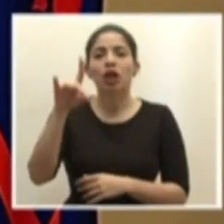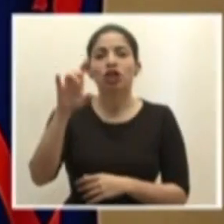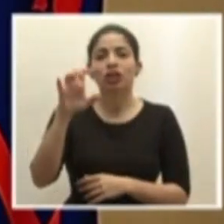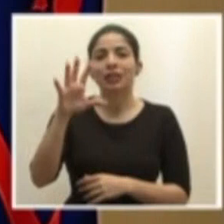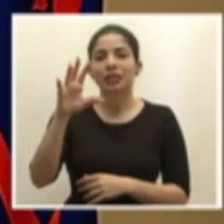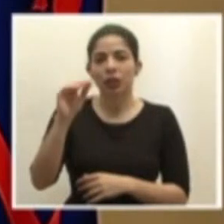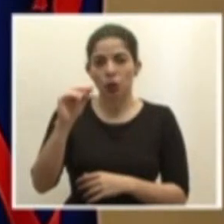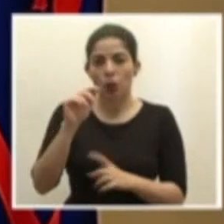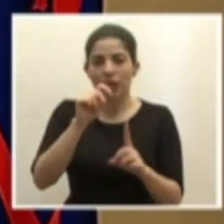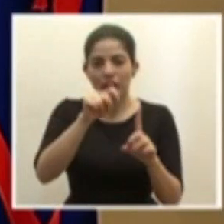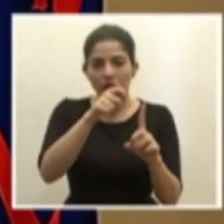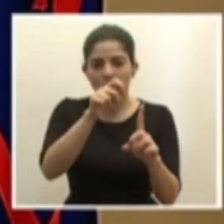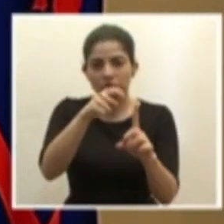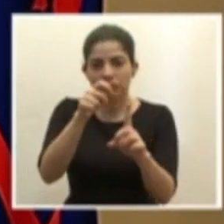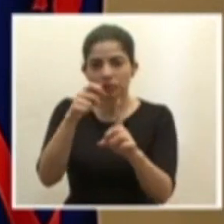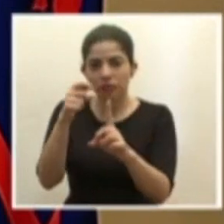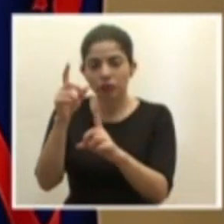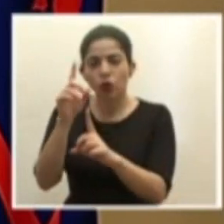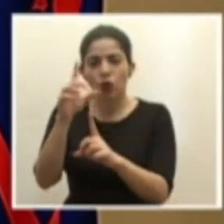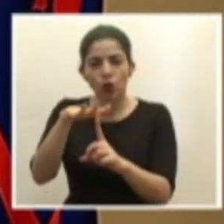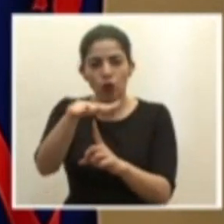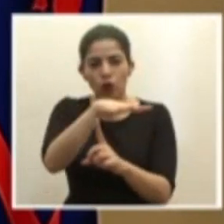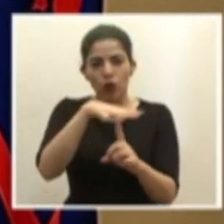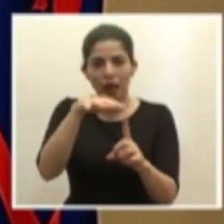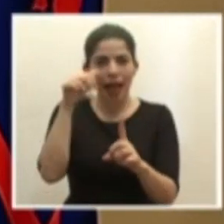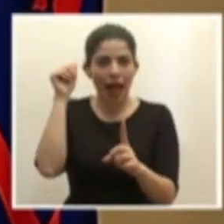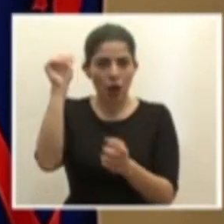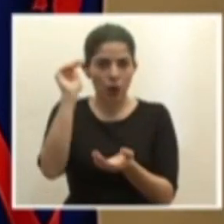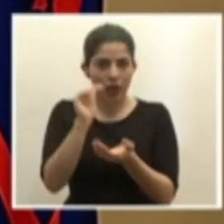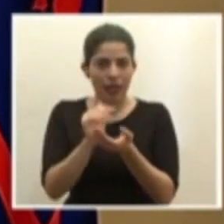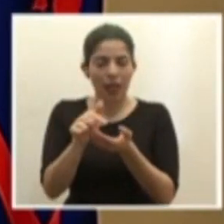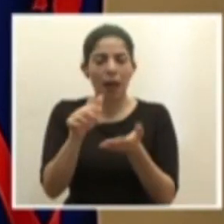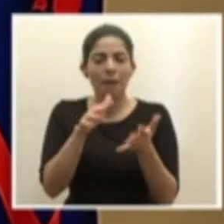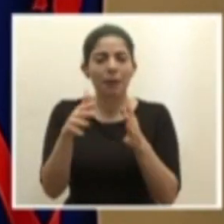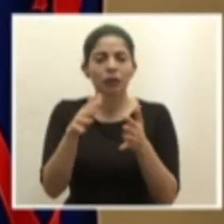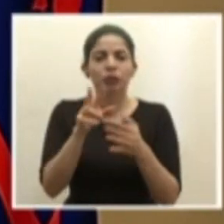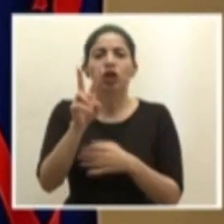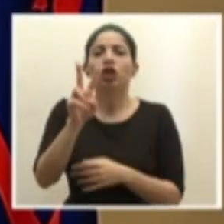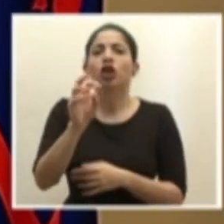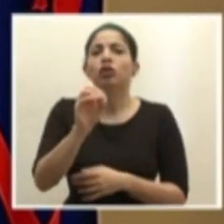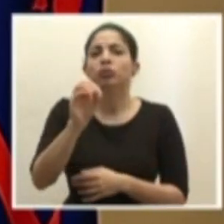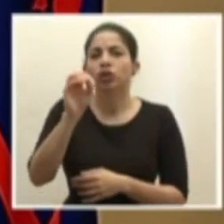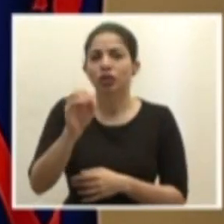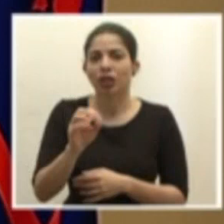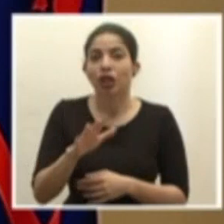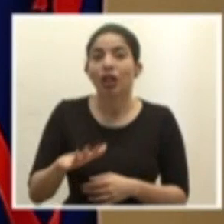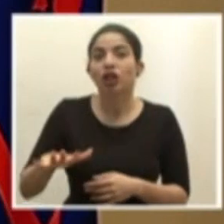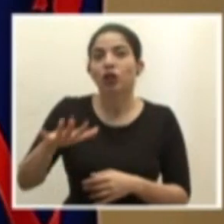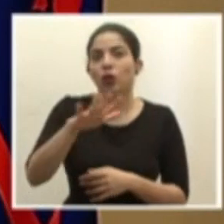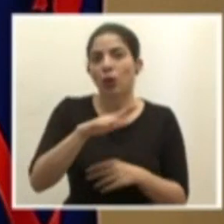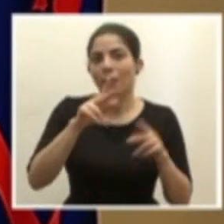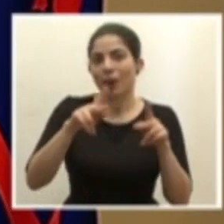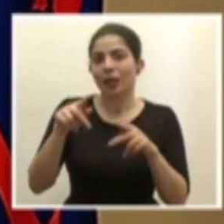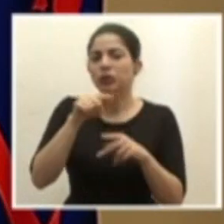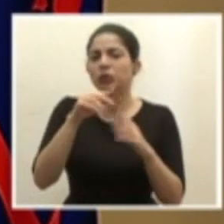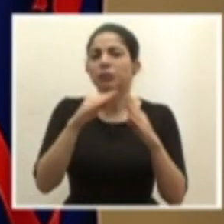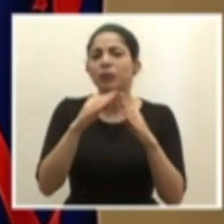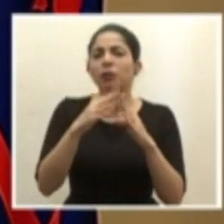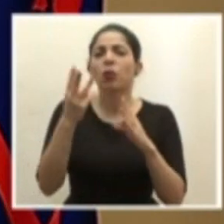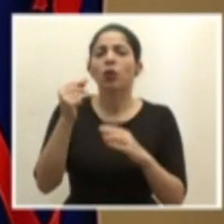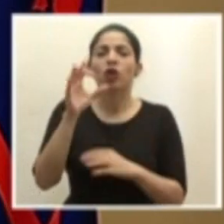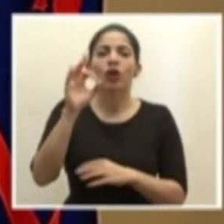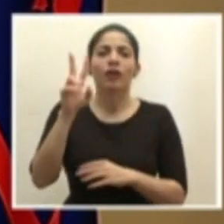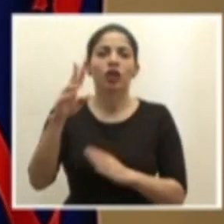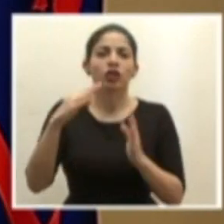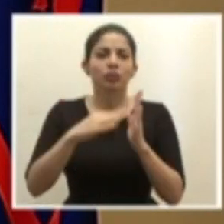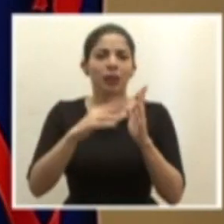1.850 muestras en Alajuelita. Esto es más o menos un 2% de la población, que se estima en 92,000 personas,